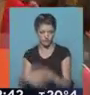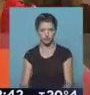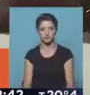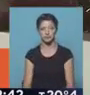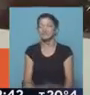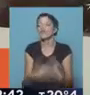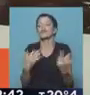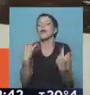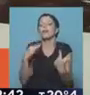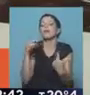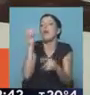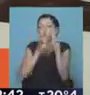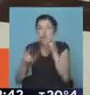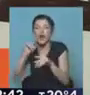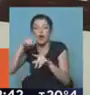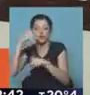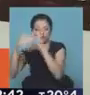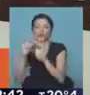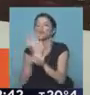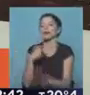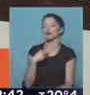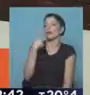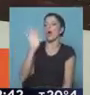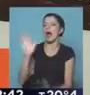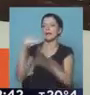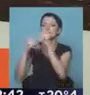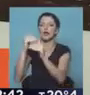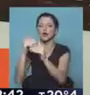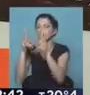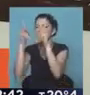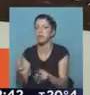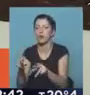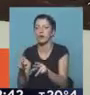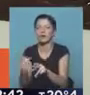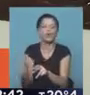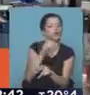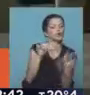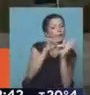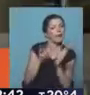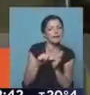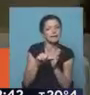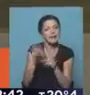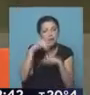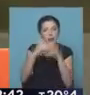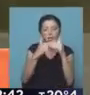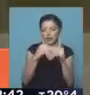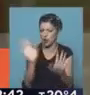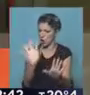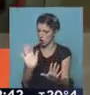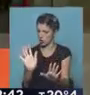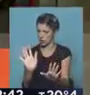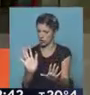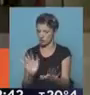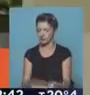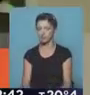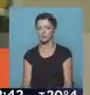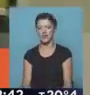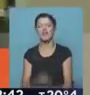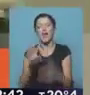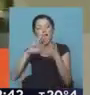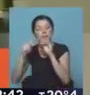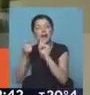no se trata de evitar el desarrollo de estos y los demás países que todavía están en esa búsqueda. Quizás el tema, hay un punto que